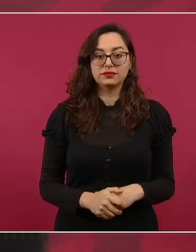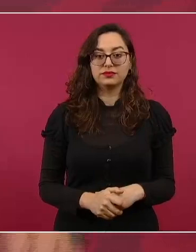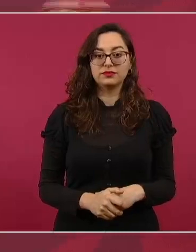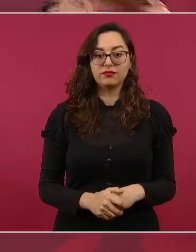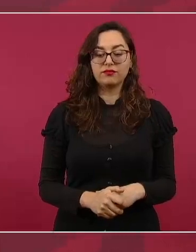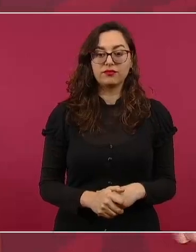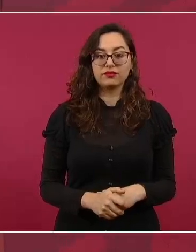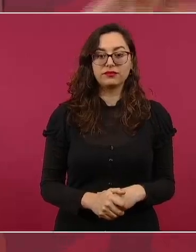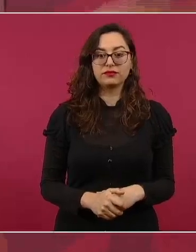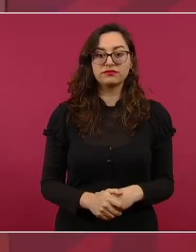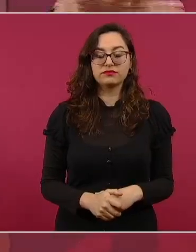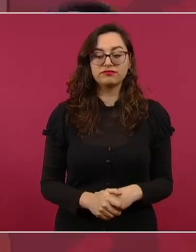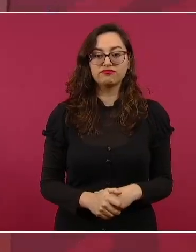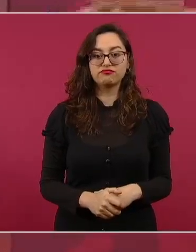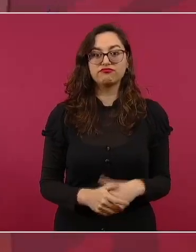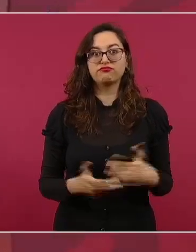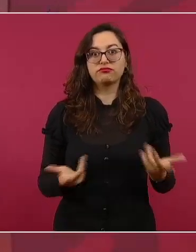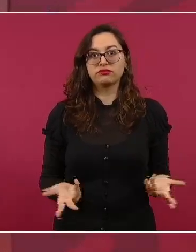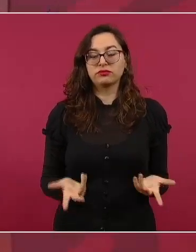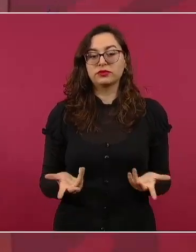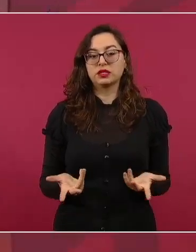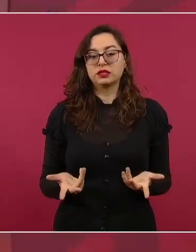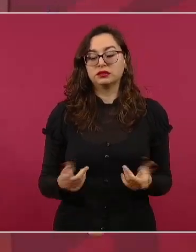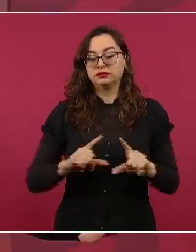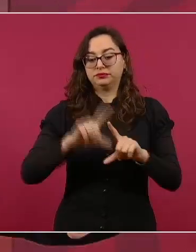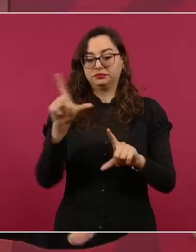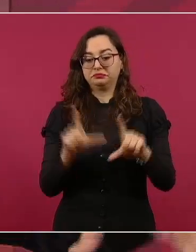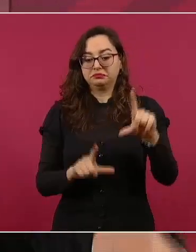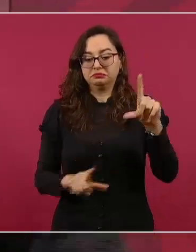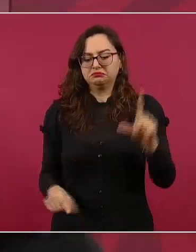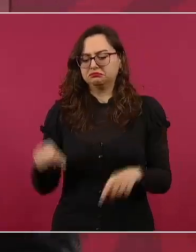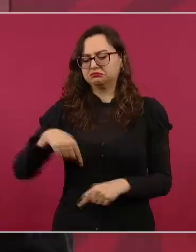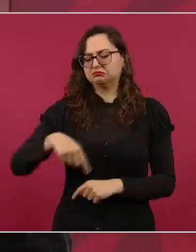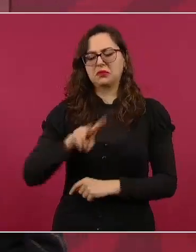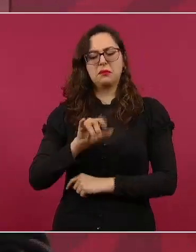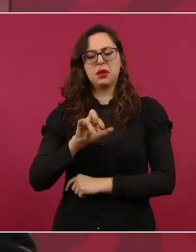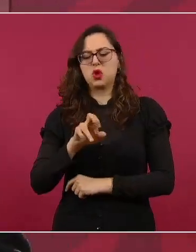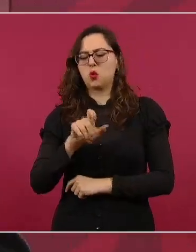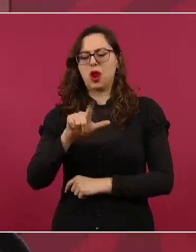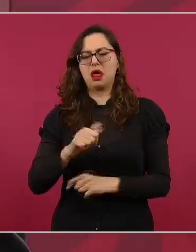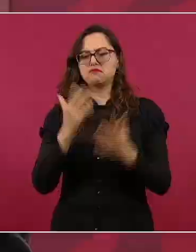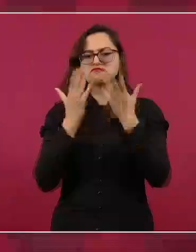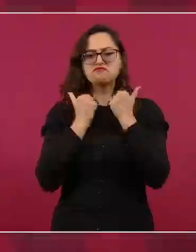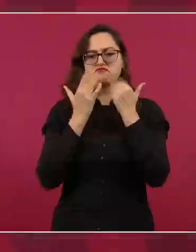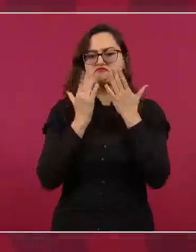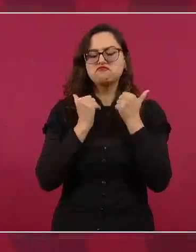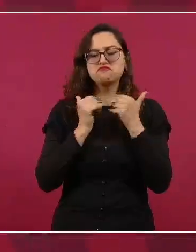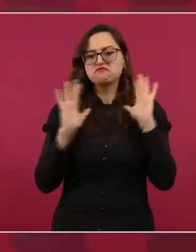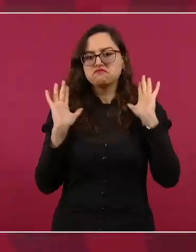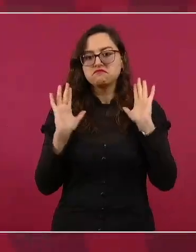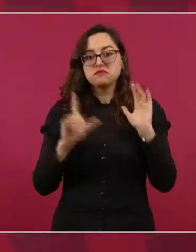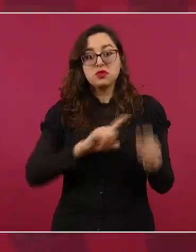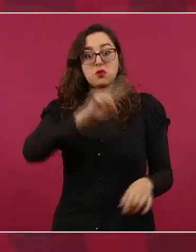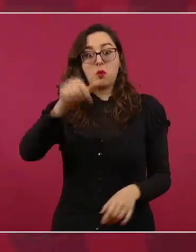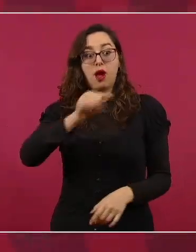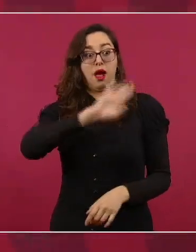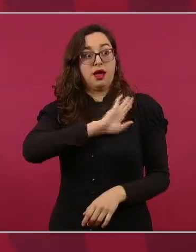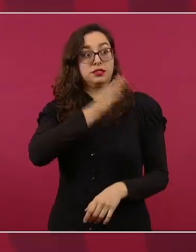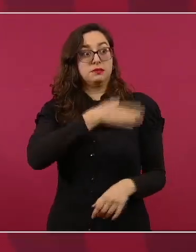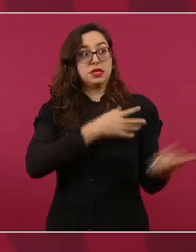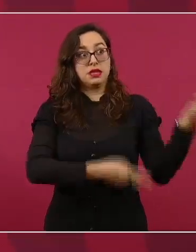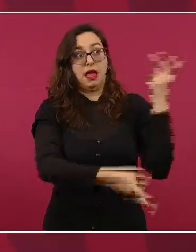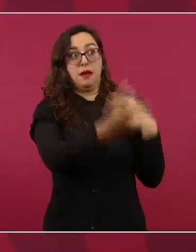La trajeron los españoles cuando la invasión y se descubre y